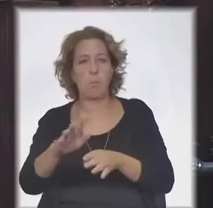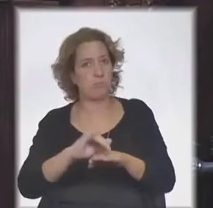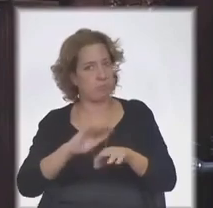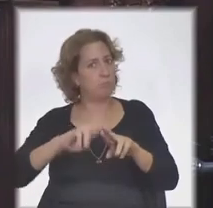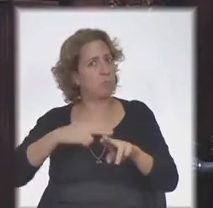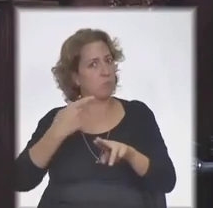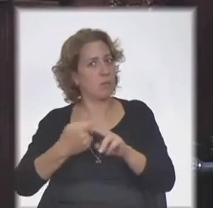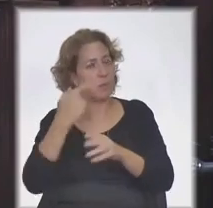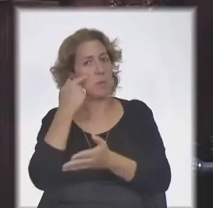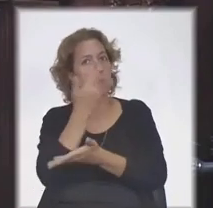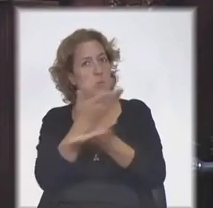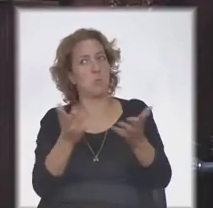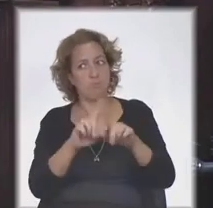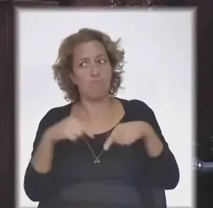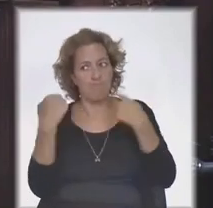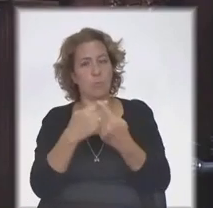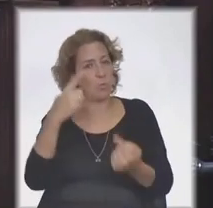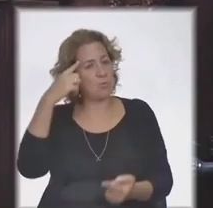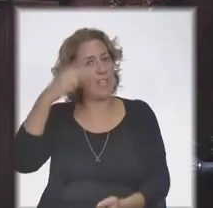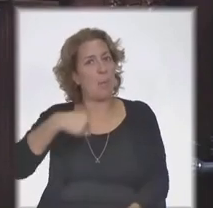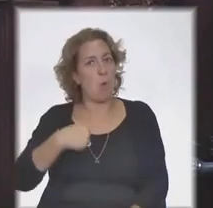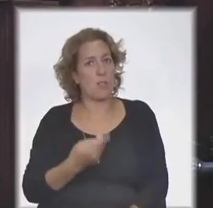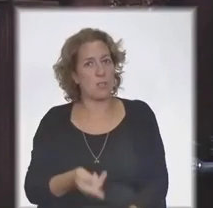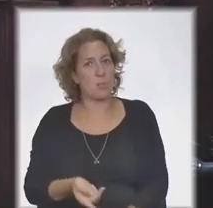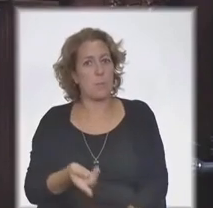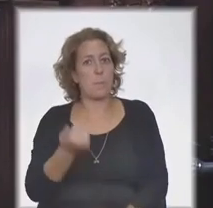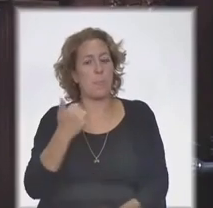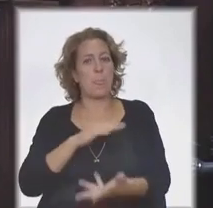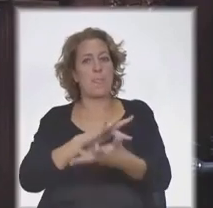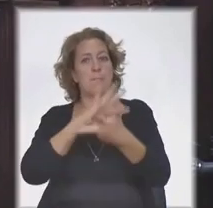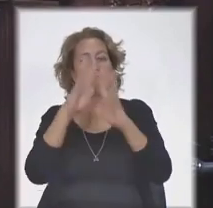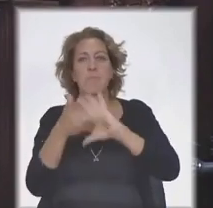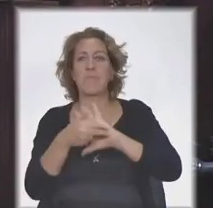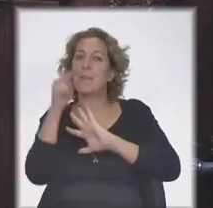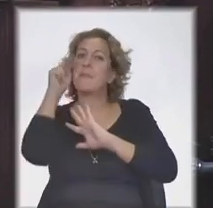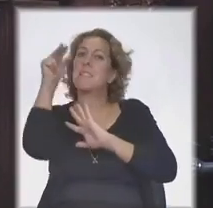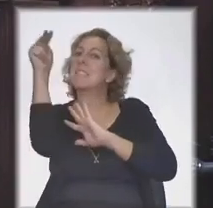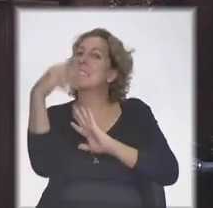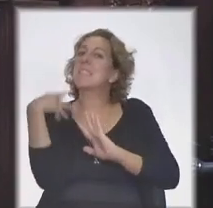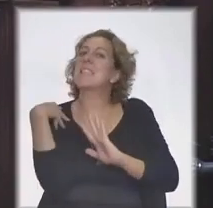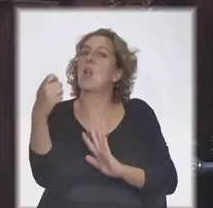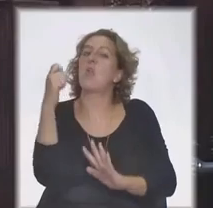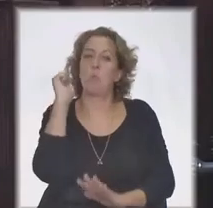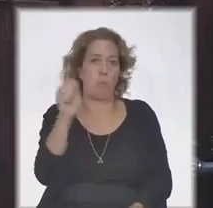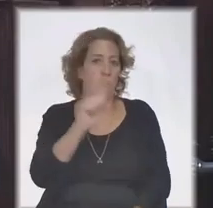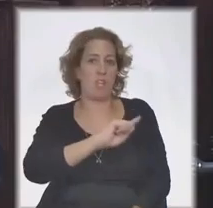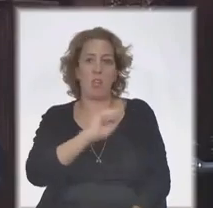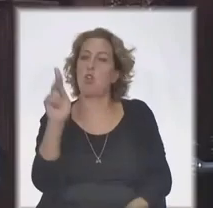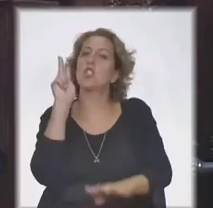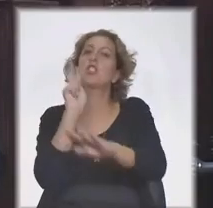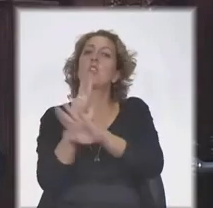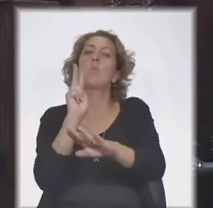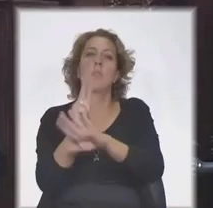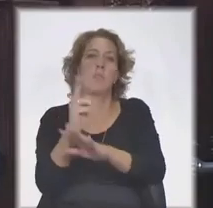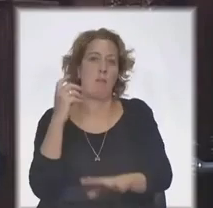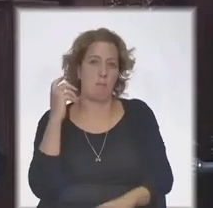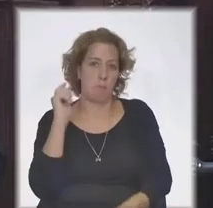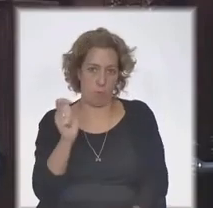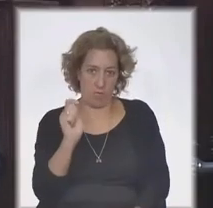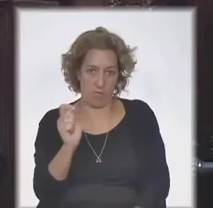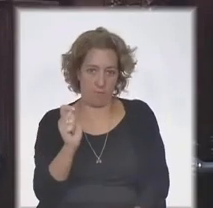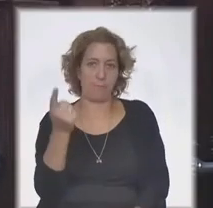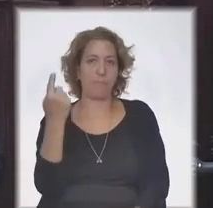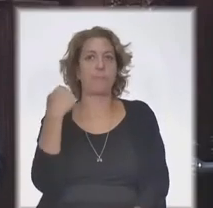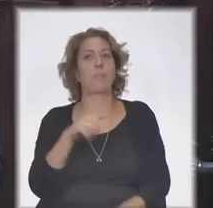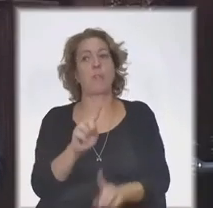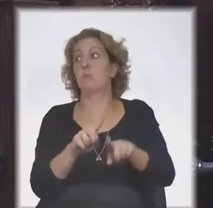que estábamos en lo correcto. La mirada debe ser de salud pública y no de seguridad pública. Todos vimos